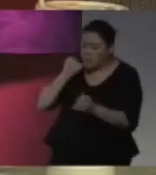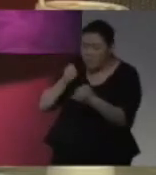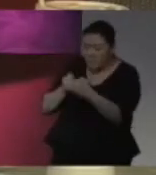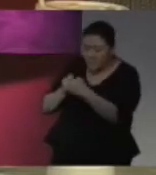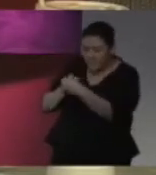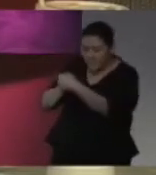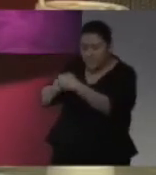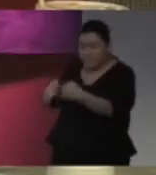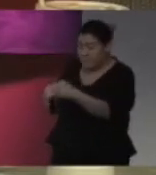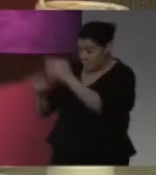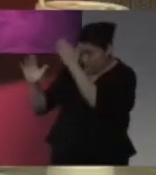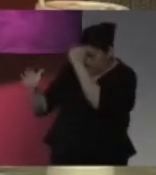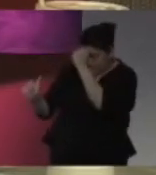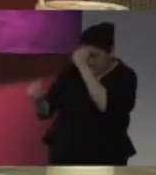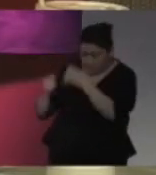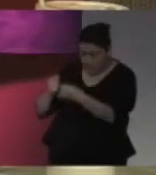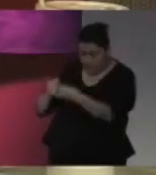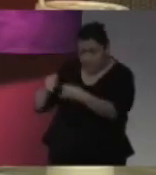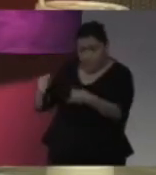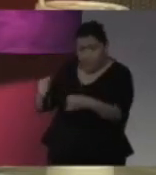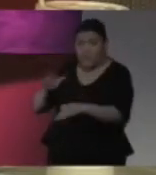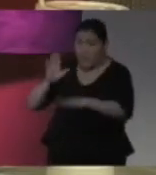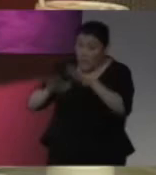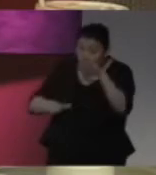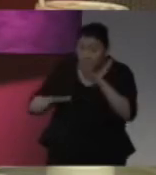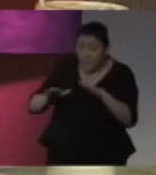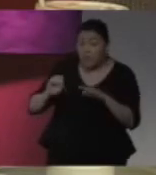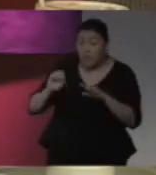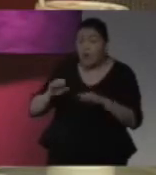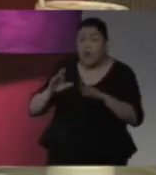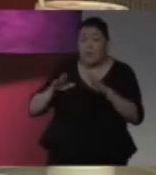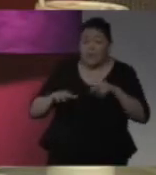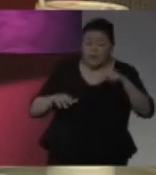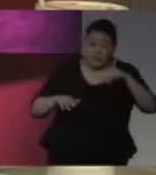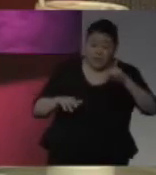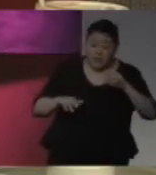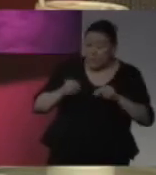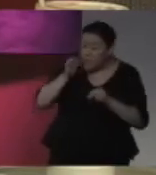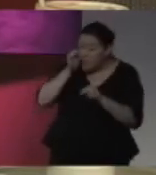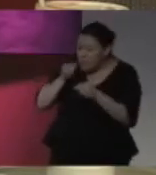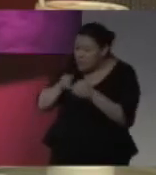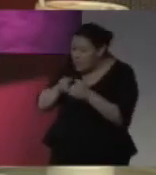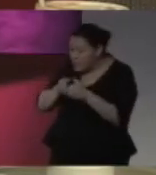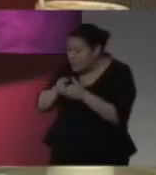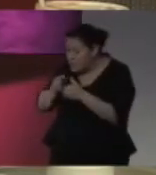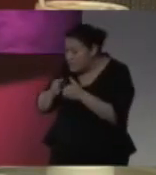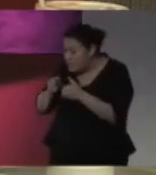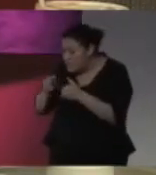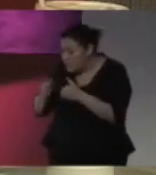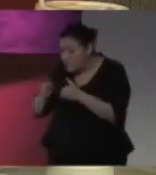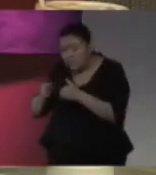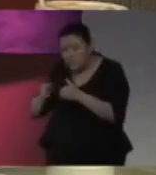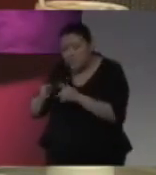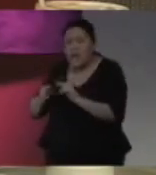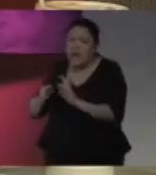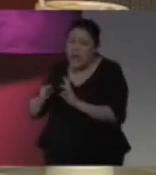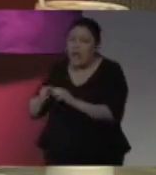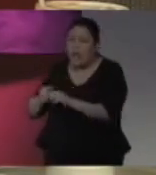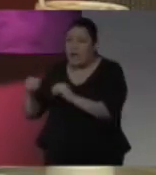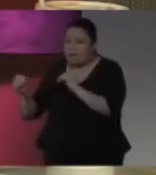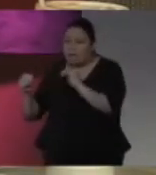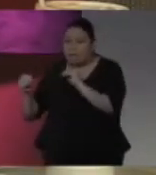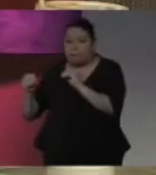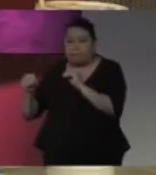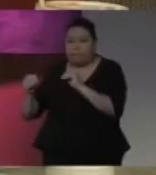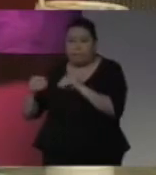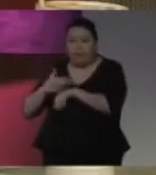se ponen de acuerdo. En algunas ocasiones, el pueblo de Nevaj se pasa unos cuantos pasos, corrieron la piedra, entonces empieza un